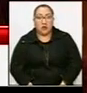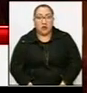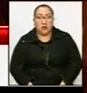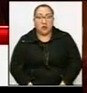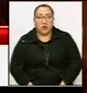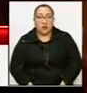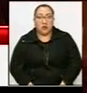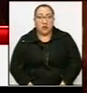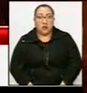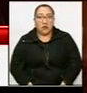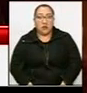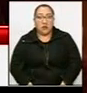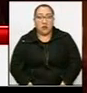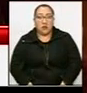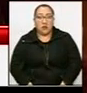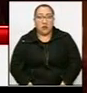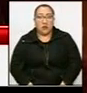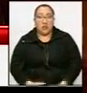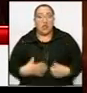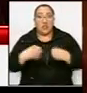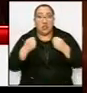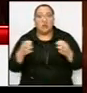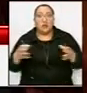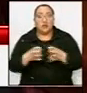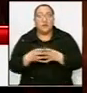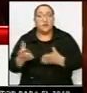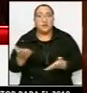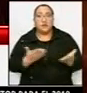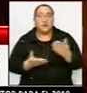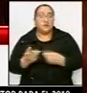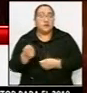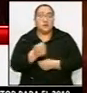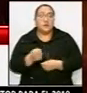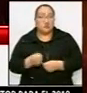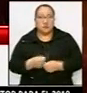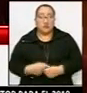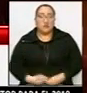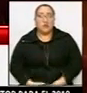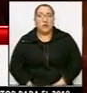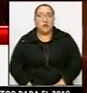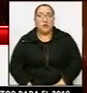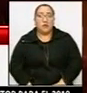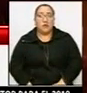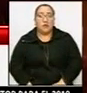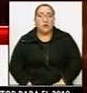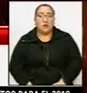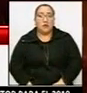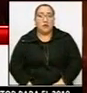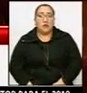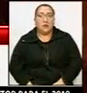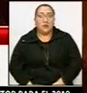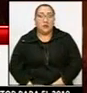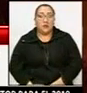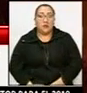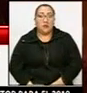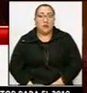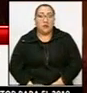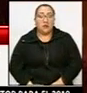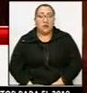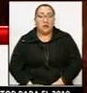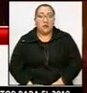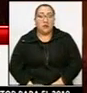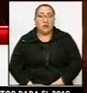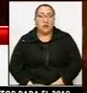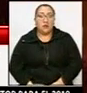la instalación de servicios de irrigación de Gencomayo, ¿no?, que está en la dirección